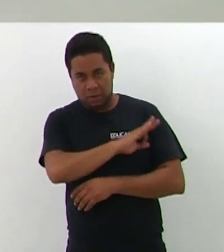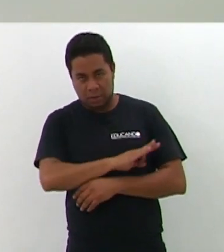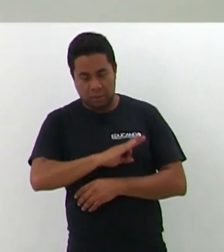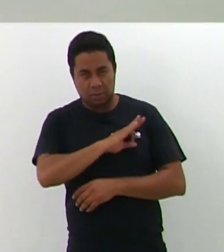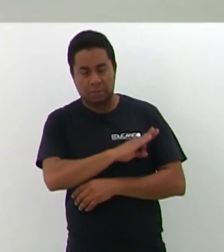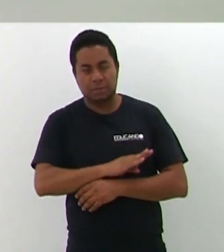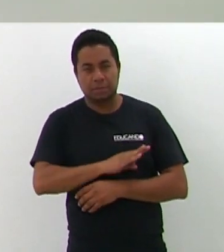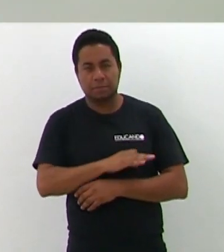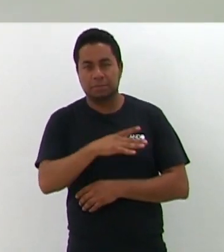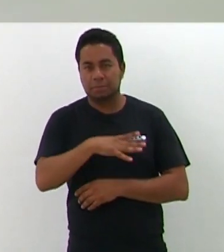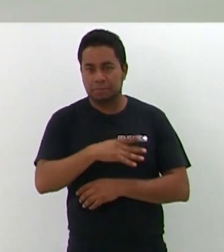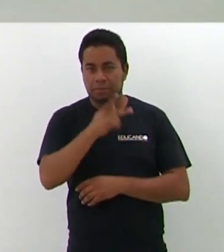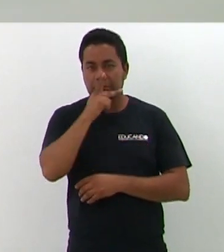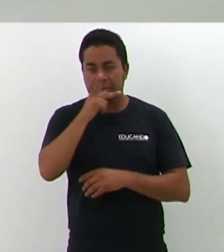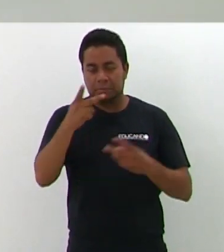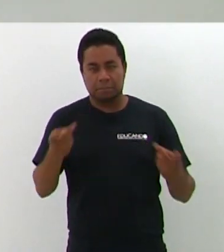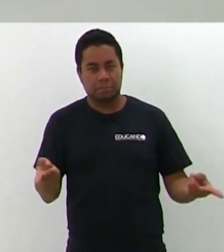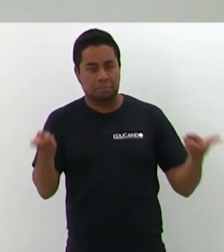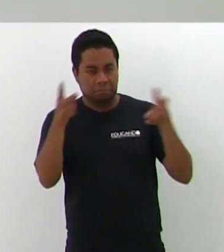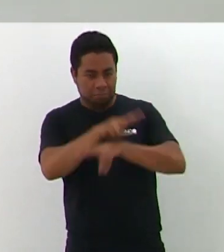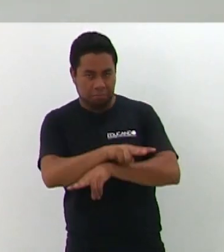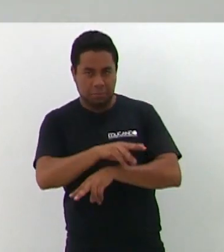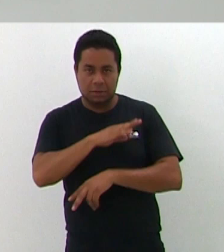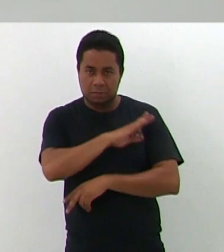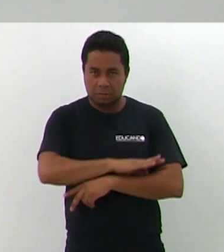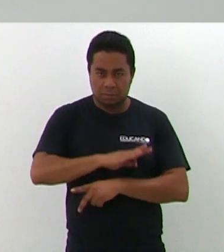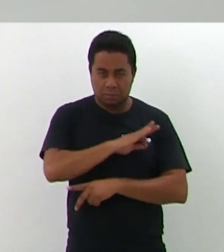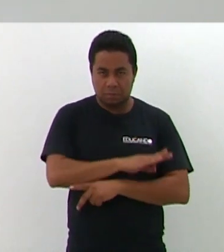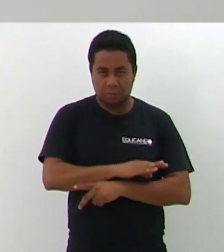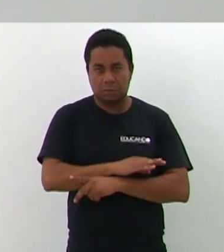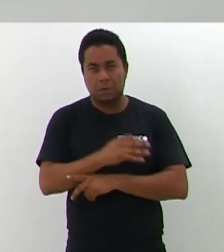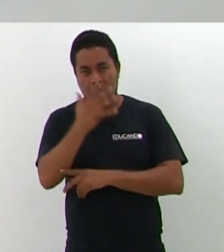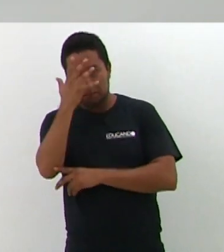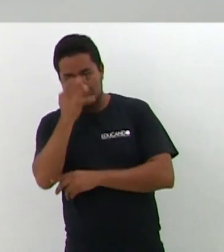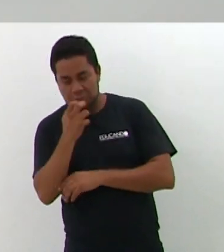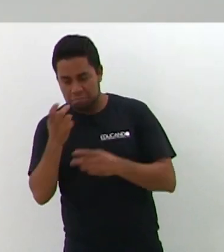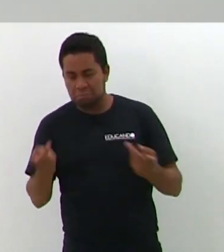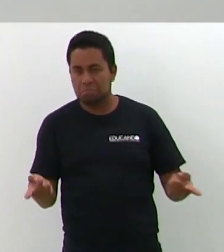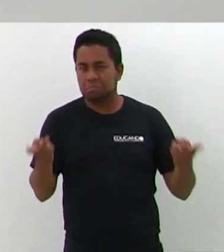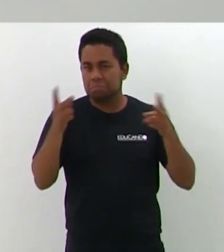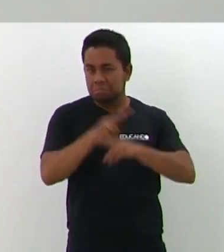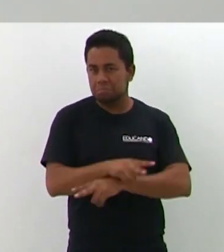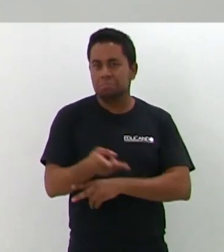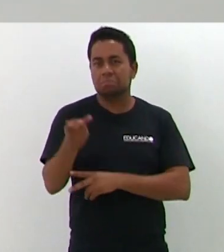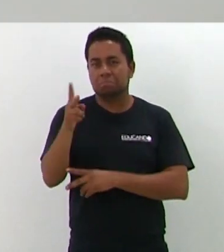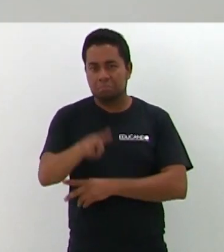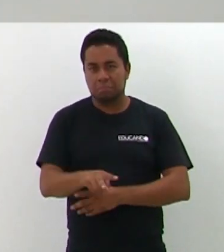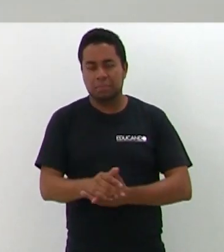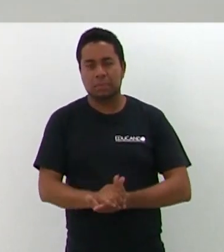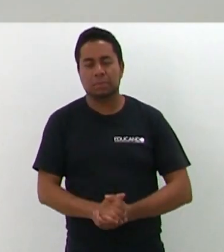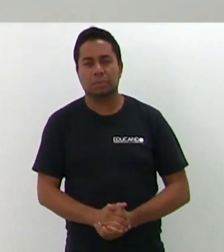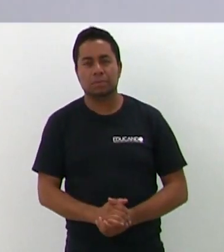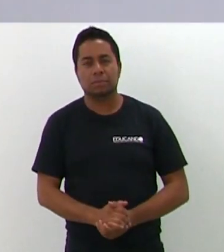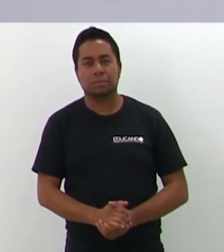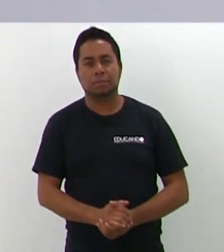feliz, tenemos las palabras contrarias de feliz y triste, los antónimos, ¿verdad?